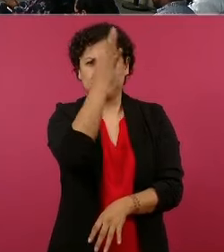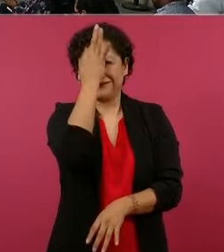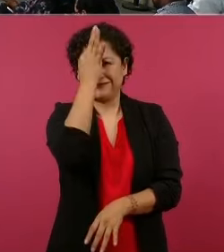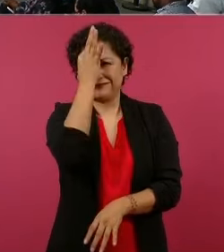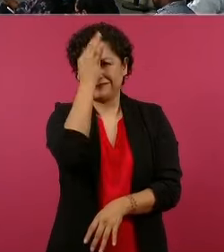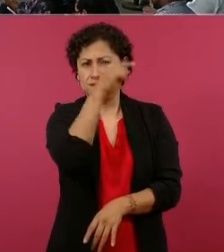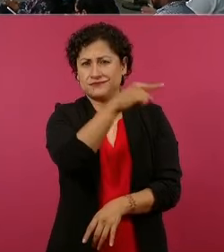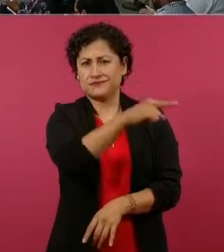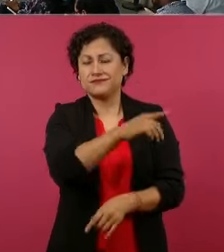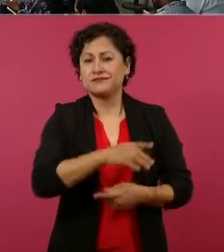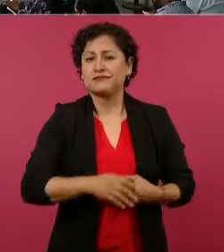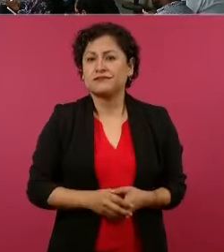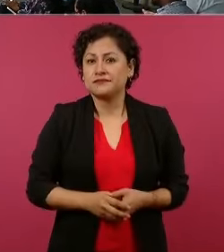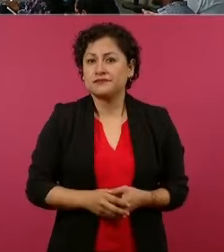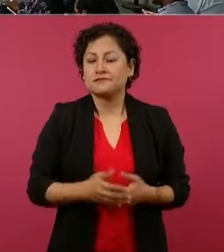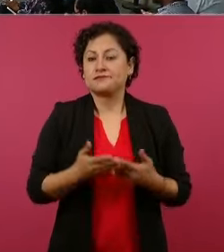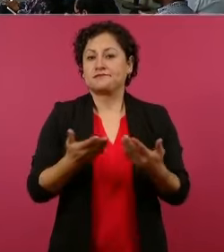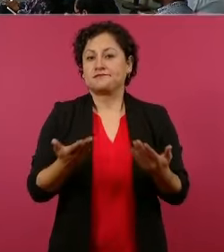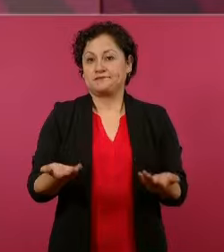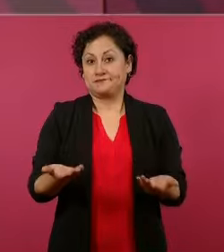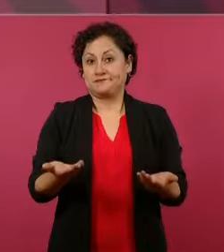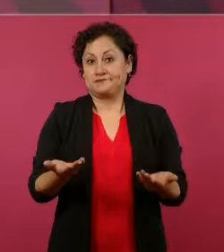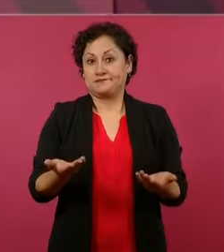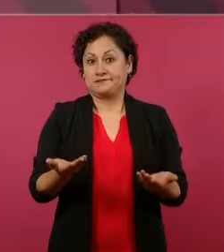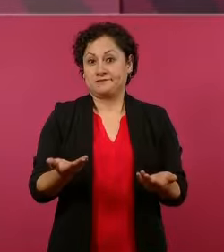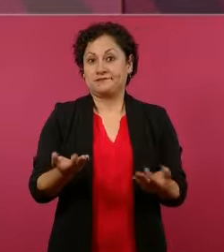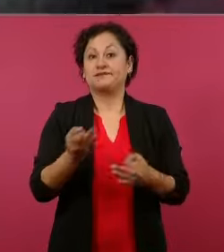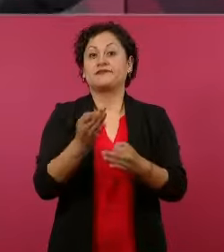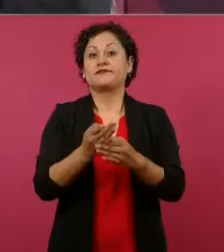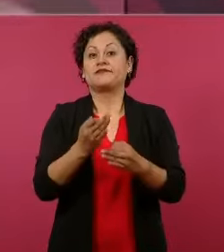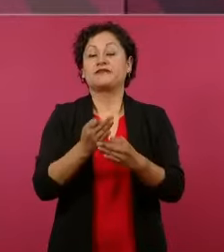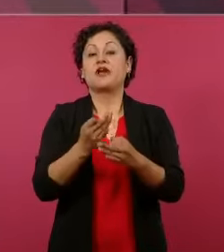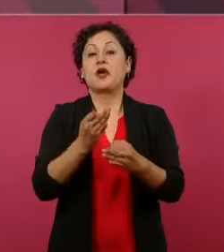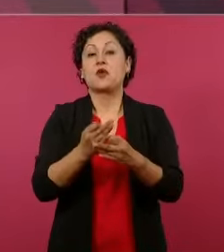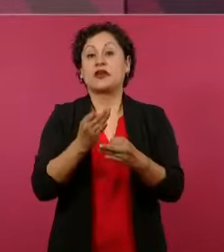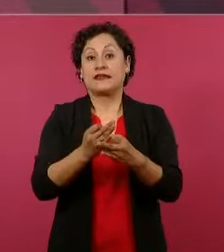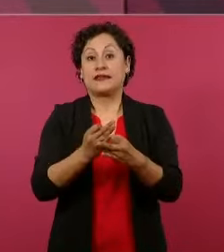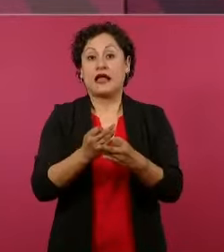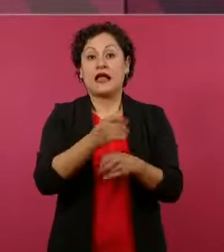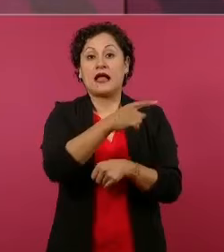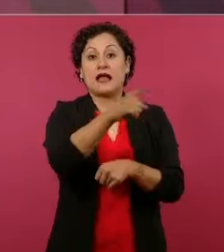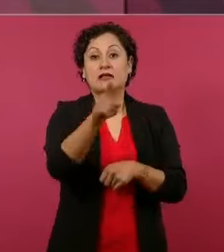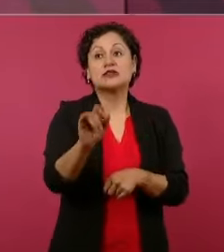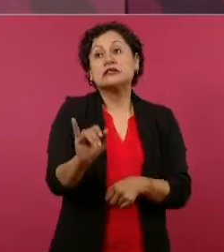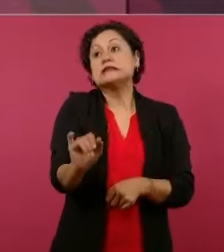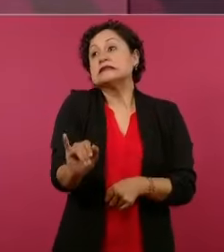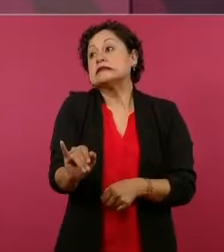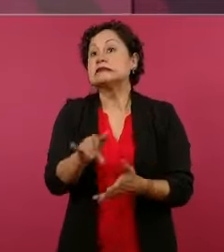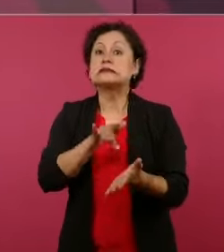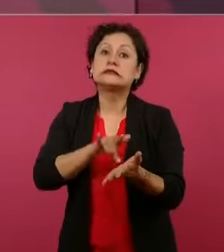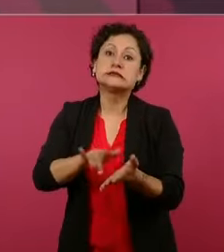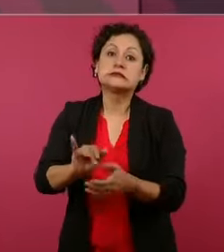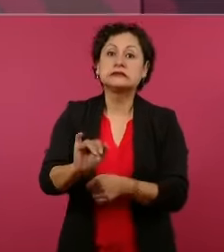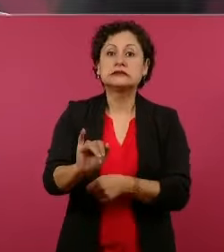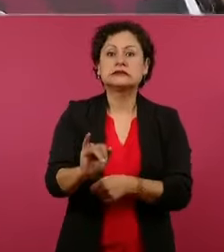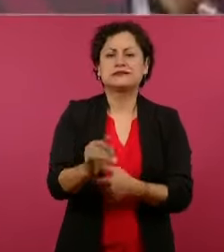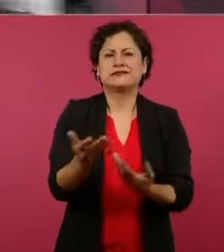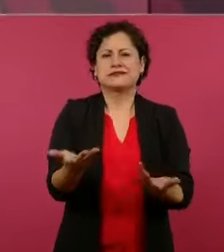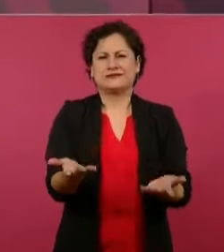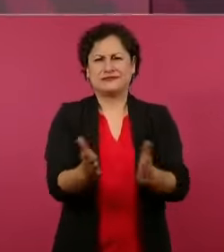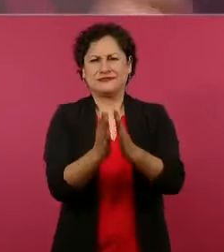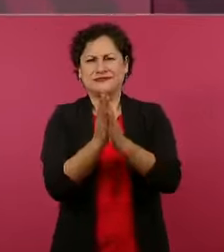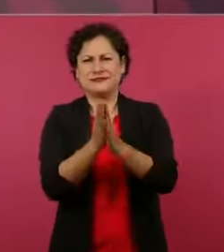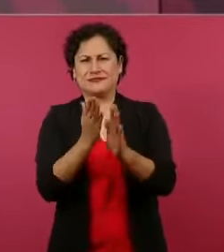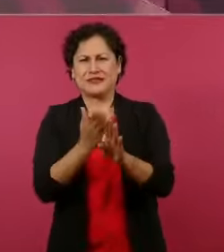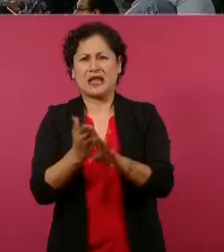de bienestar después que estaban en contra ahora